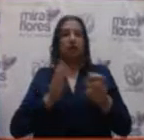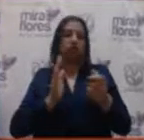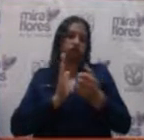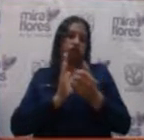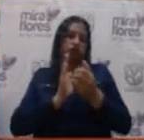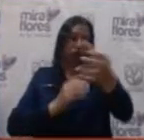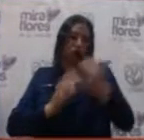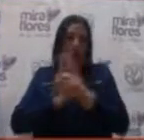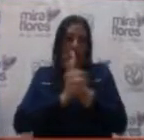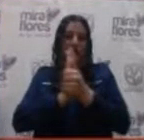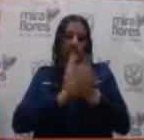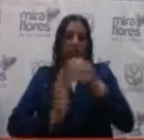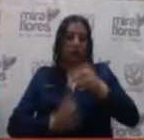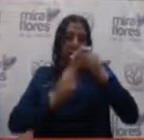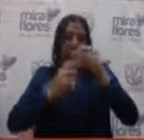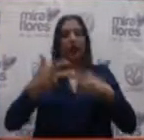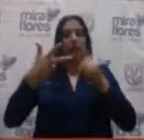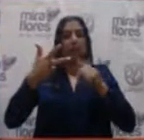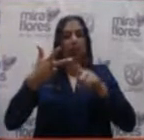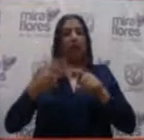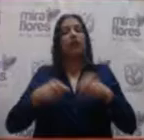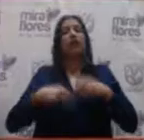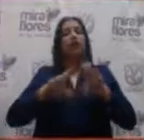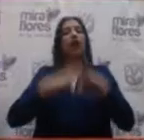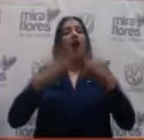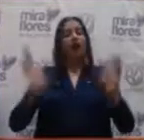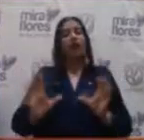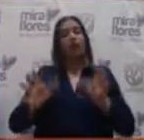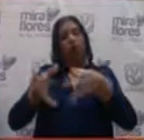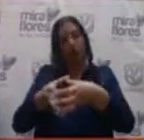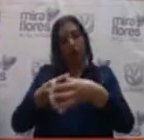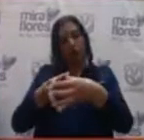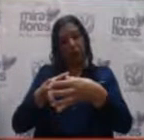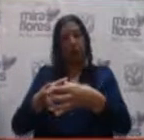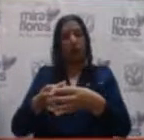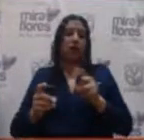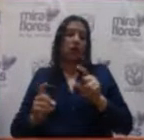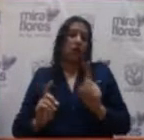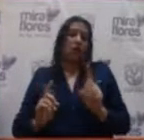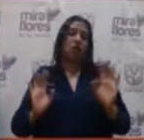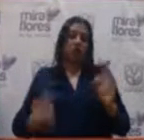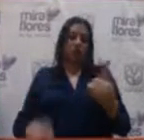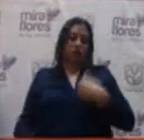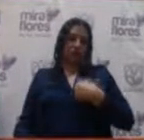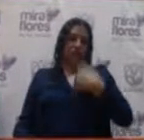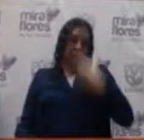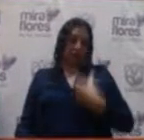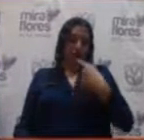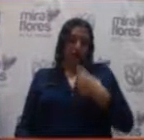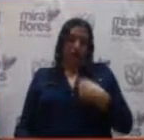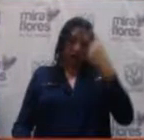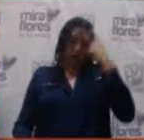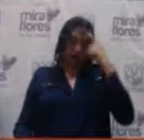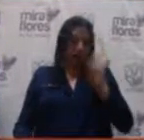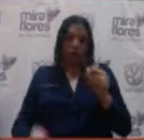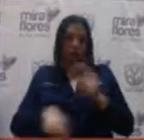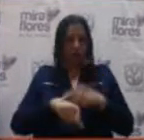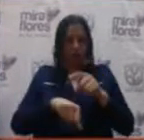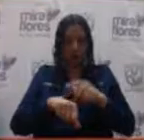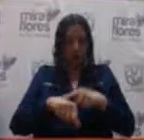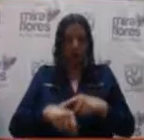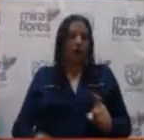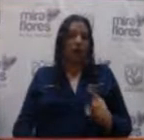tercer punto es si se abre a una comisión o no se abre una comisión, que en lo personal me parece que no es el momento